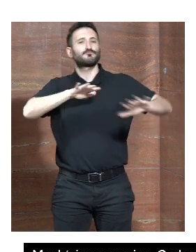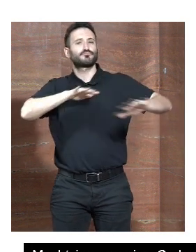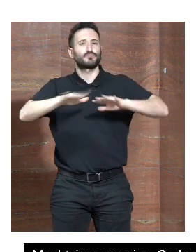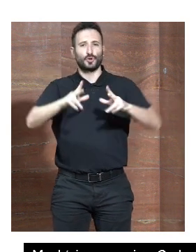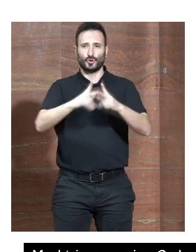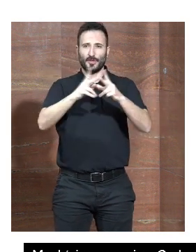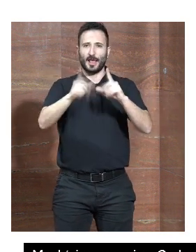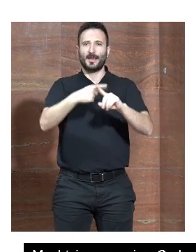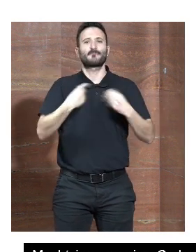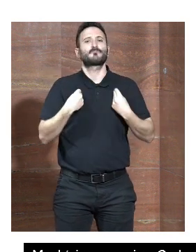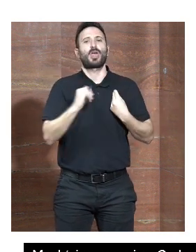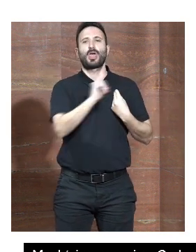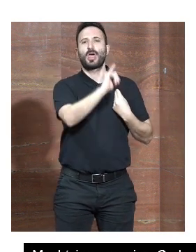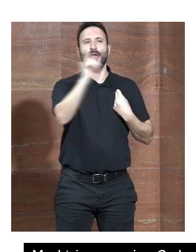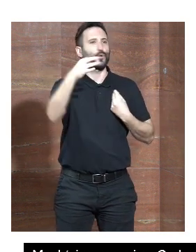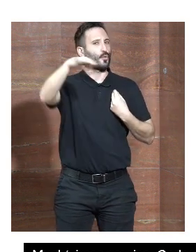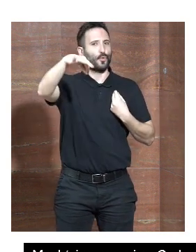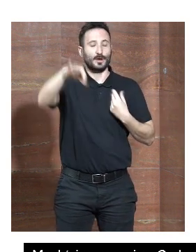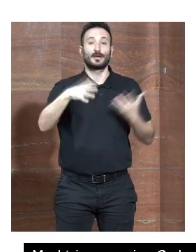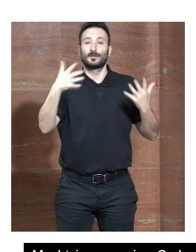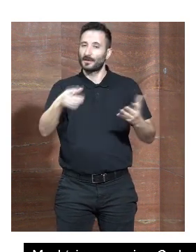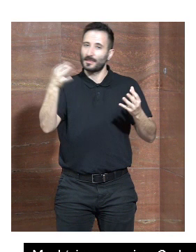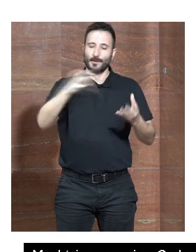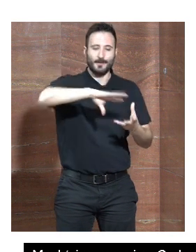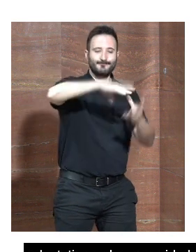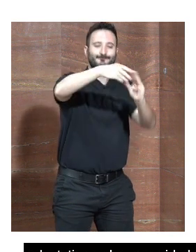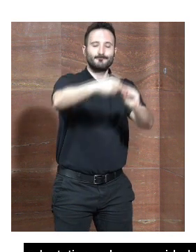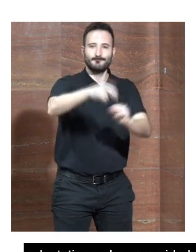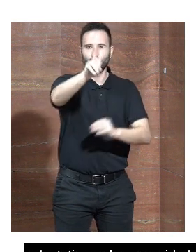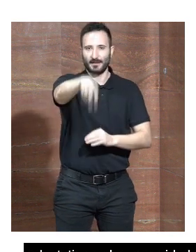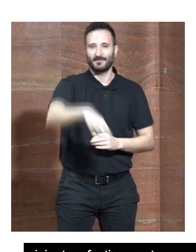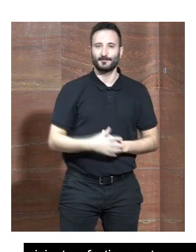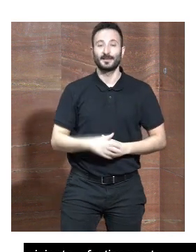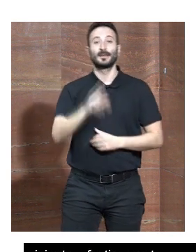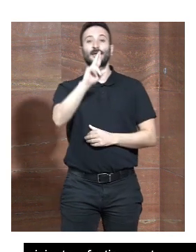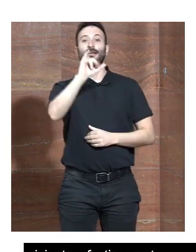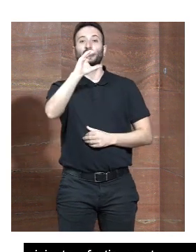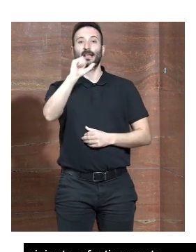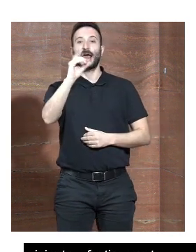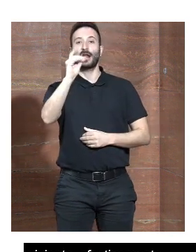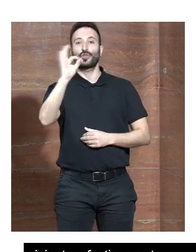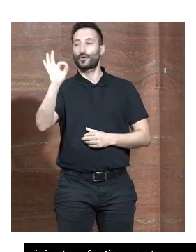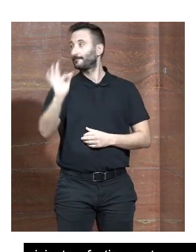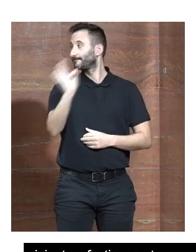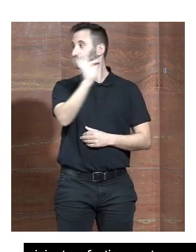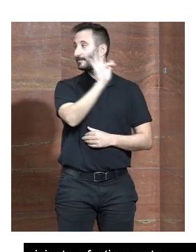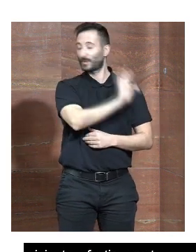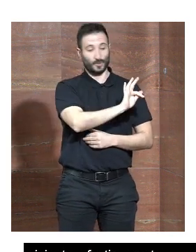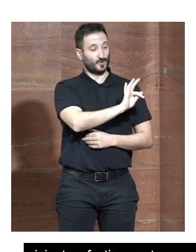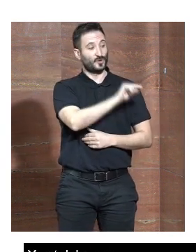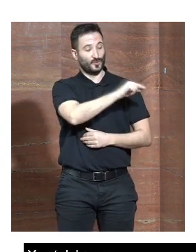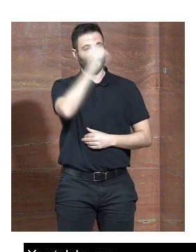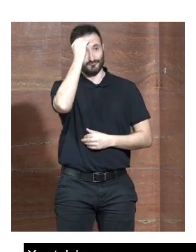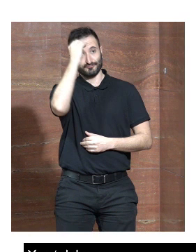única célula viviente, efectivamente. Y así debe ser. Ricardo, te voy a pasar la palabra. Tú tienes